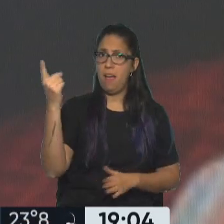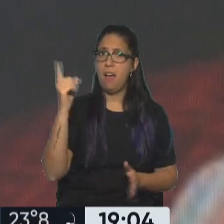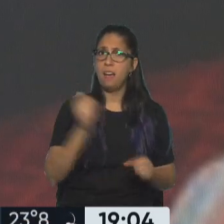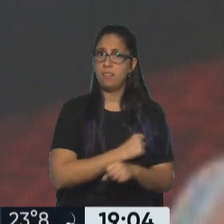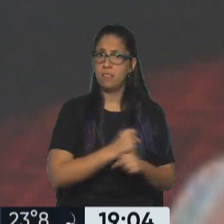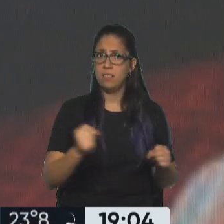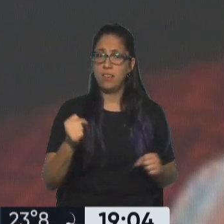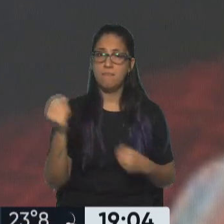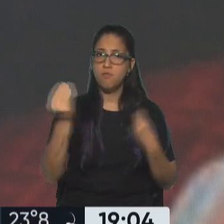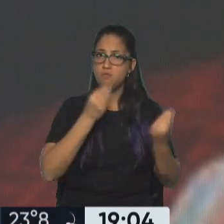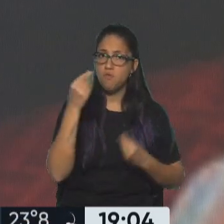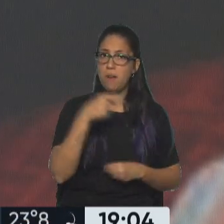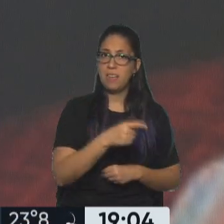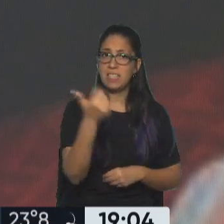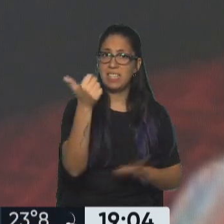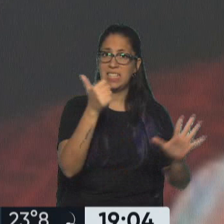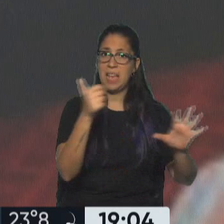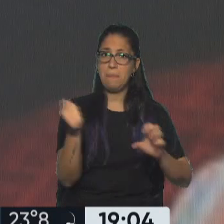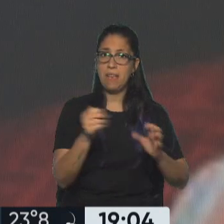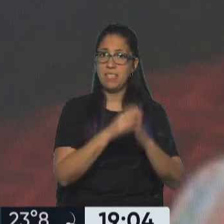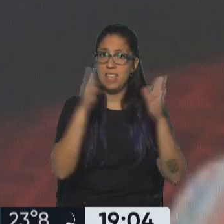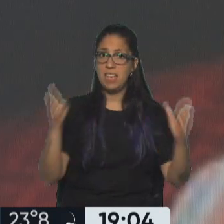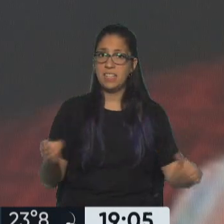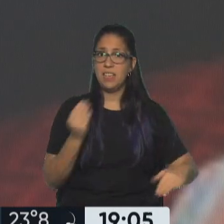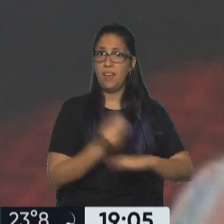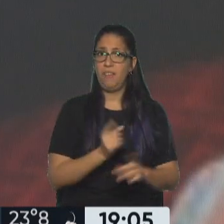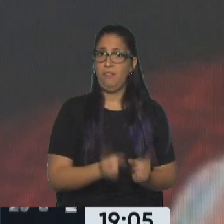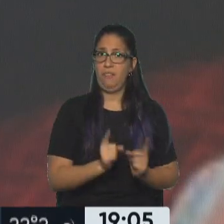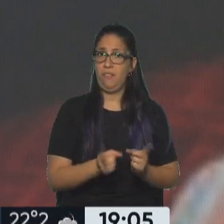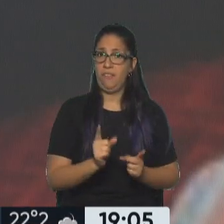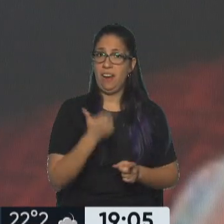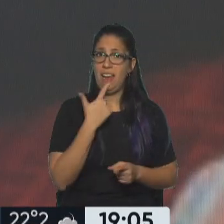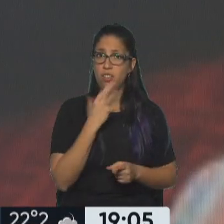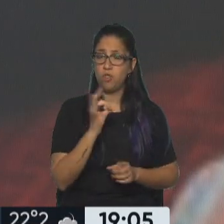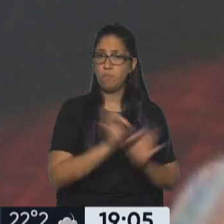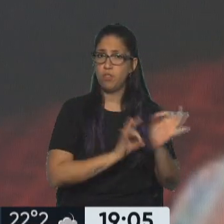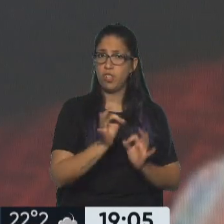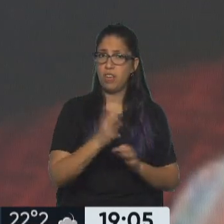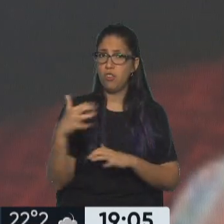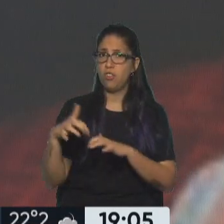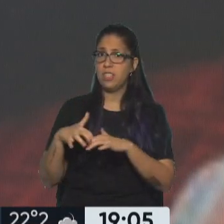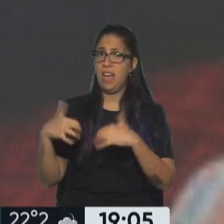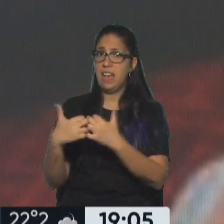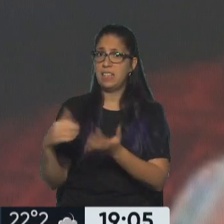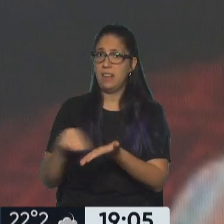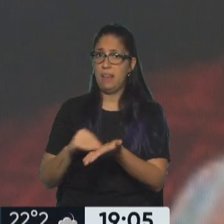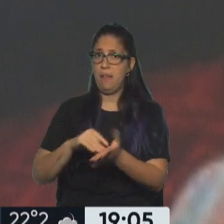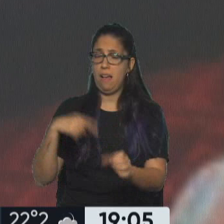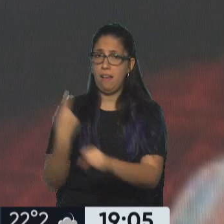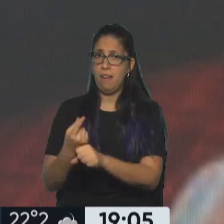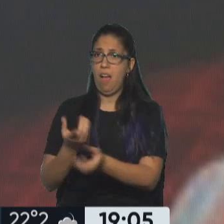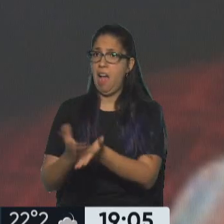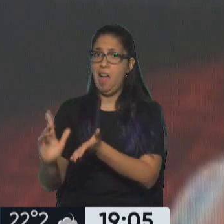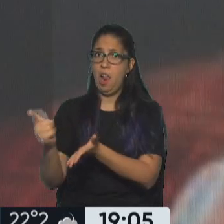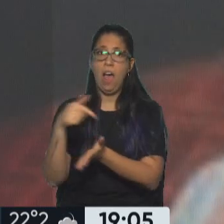que Lasso lleve adelante en estos 6 meses que va a seguir gobernando todos aquellos proyectos que no pudo aprobar en la Asamblea, que ahora con la Asamblea